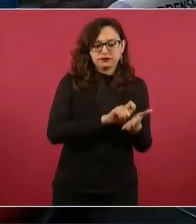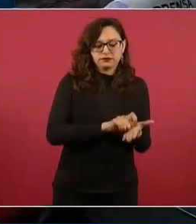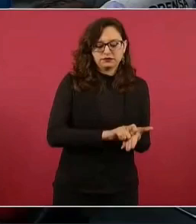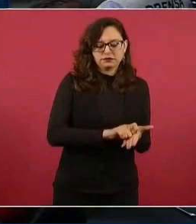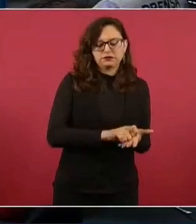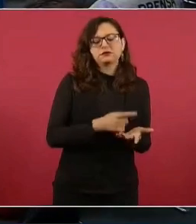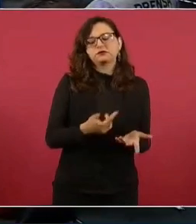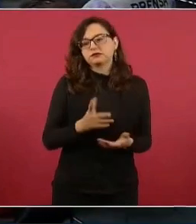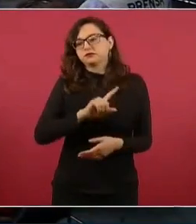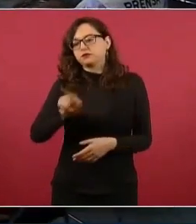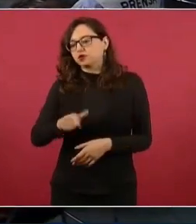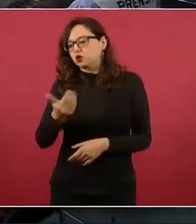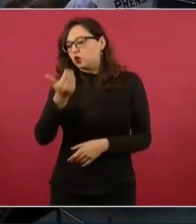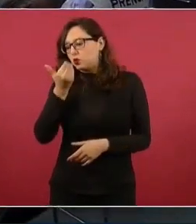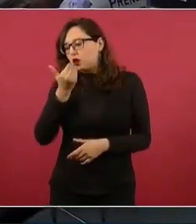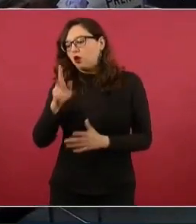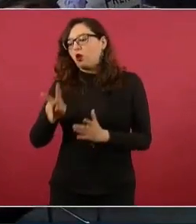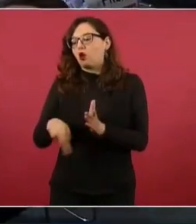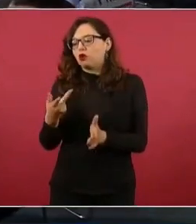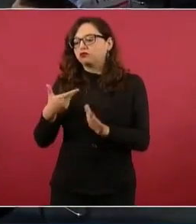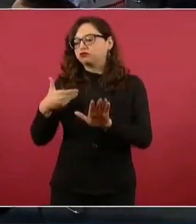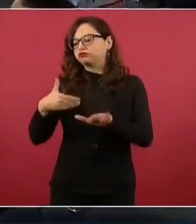y camino